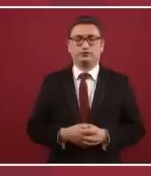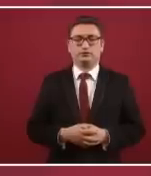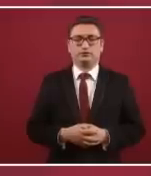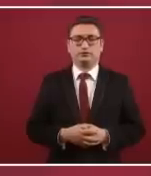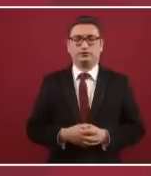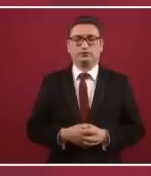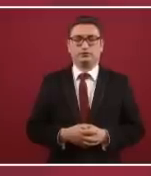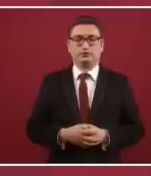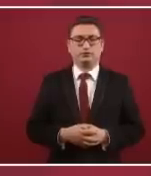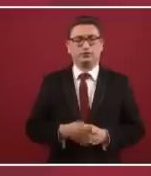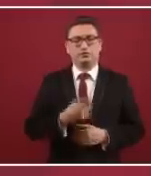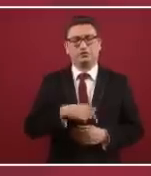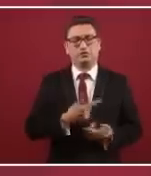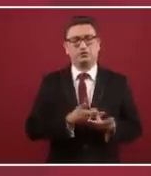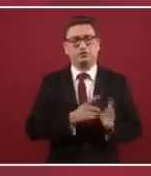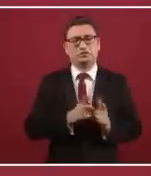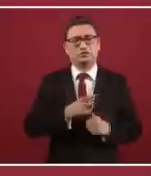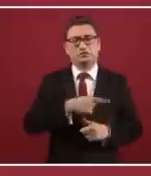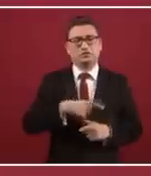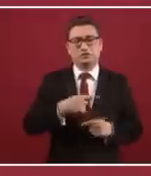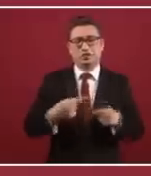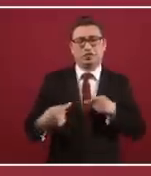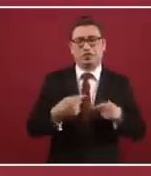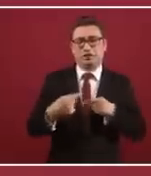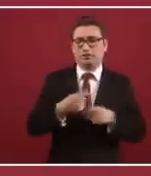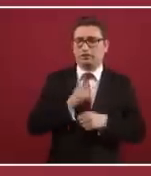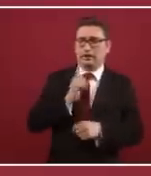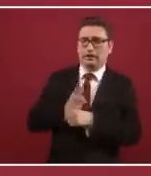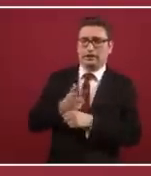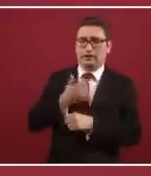argumentos a los adversarios,